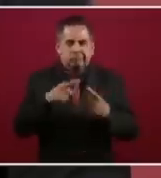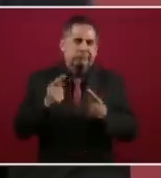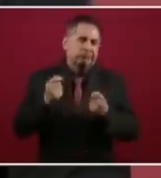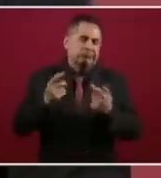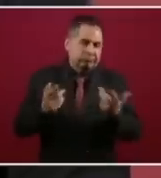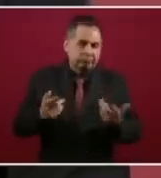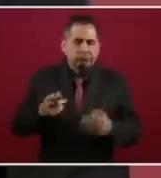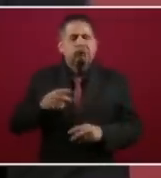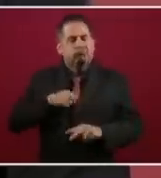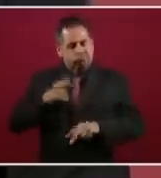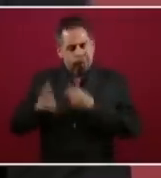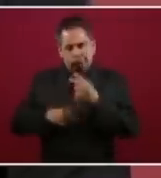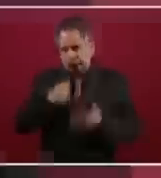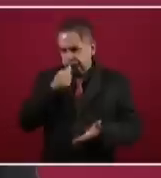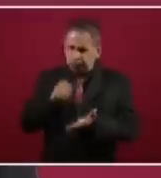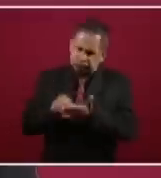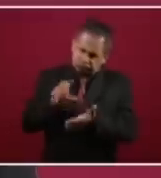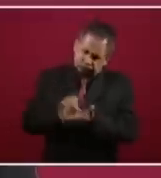Voy a enviar